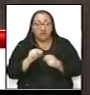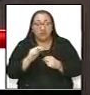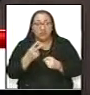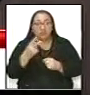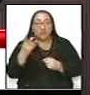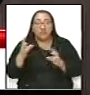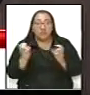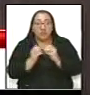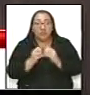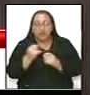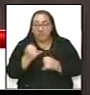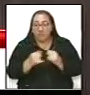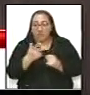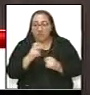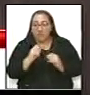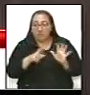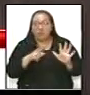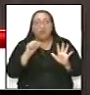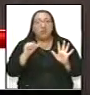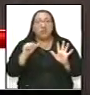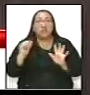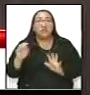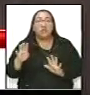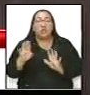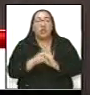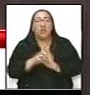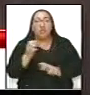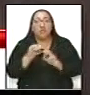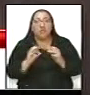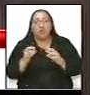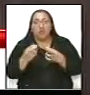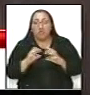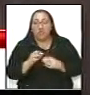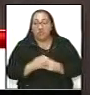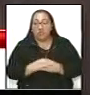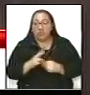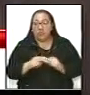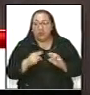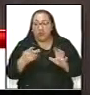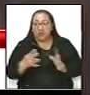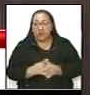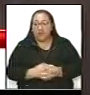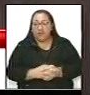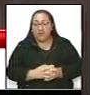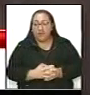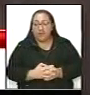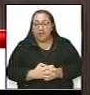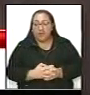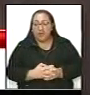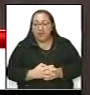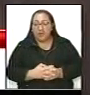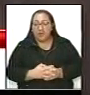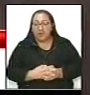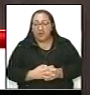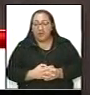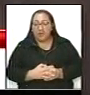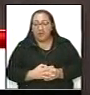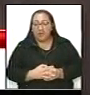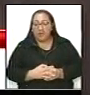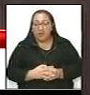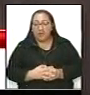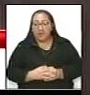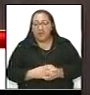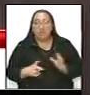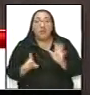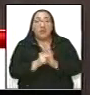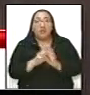disposición complementaria final de la 3869, Ley de Presupuesto Sector Público Año Fiscal 2019, en la Ley de Presupuesto existe un techo máximo